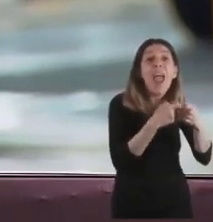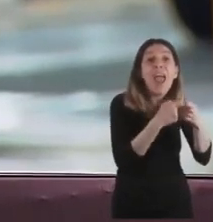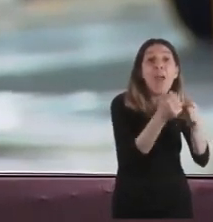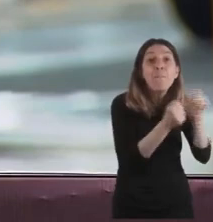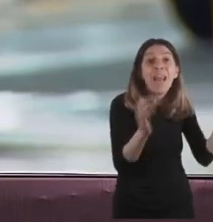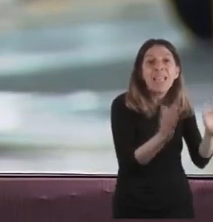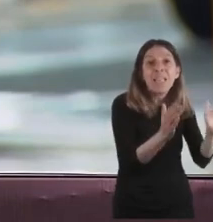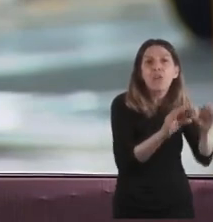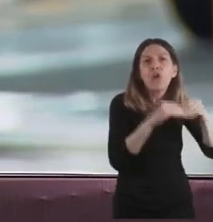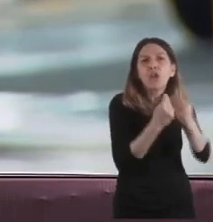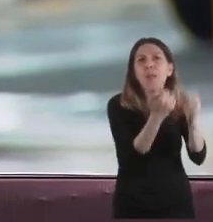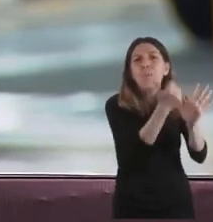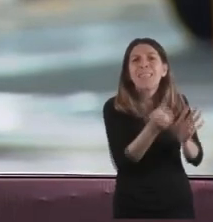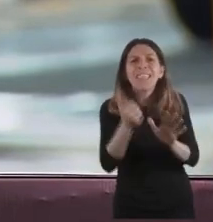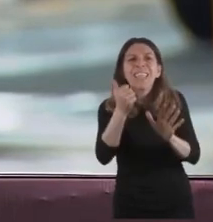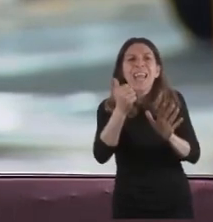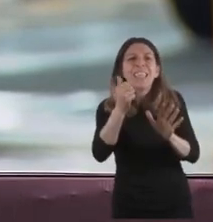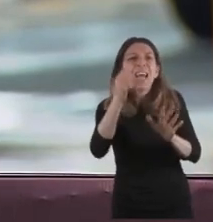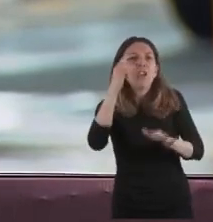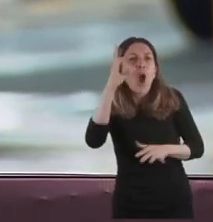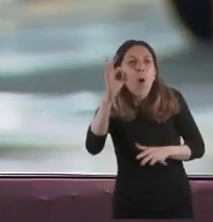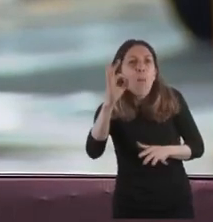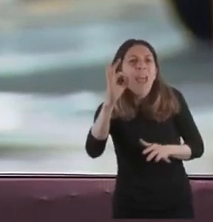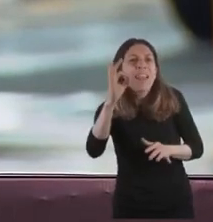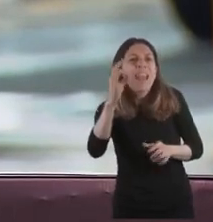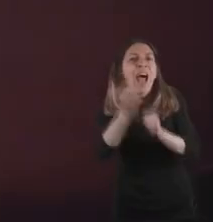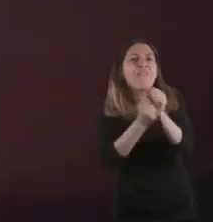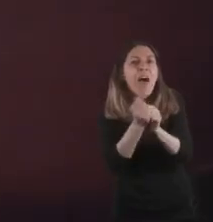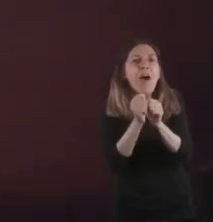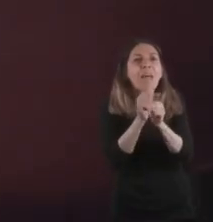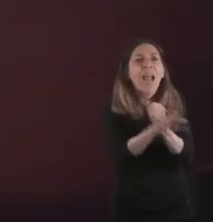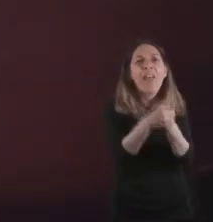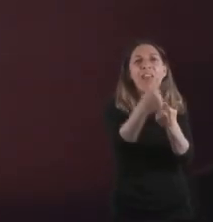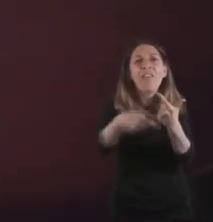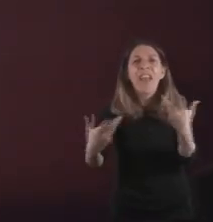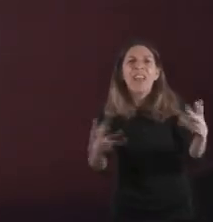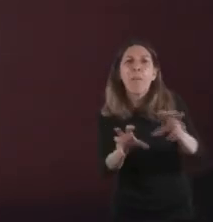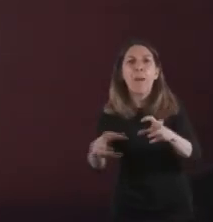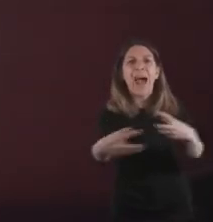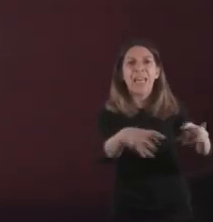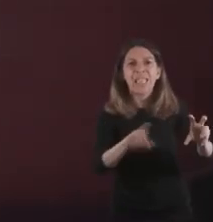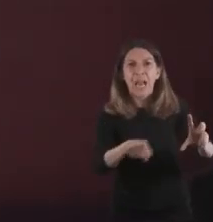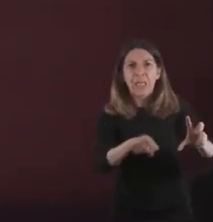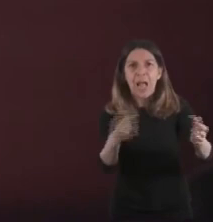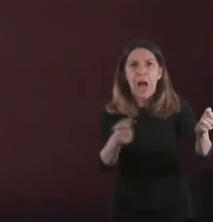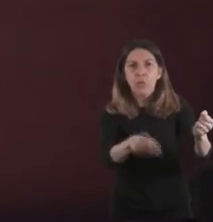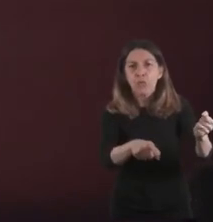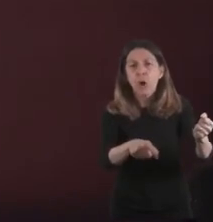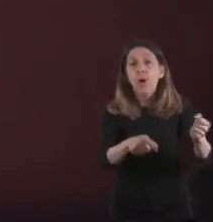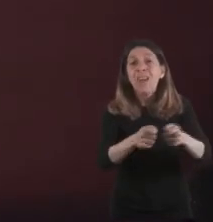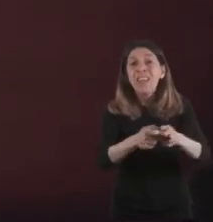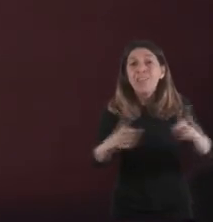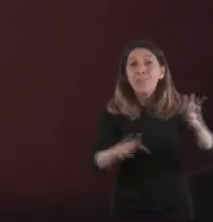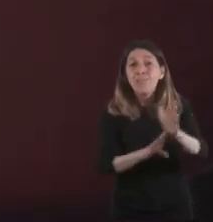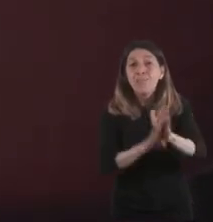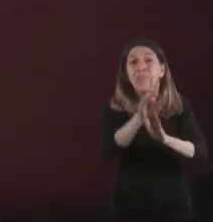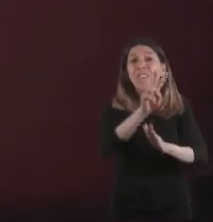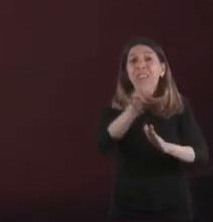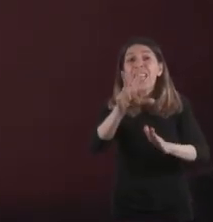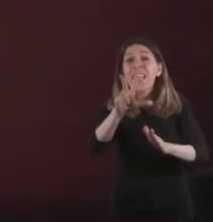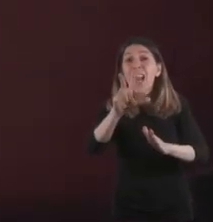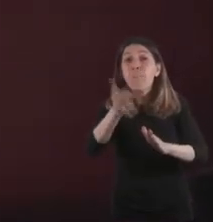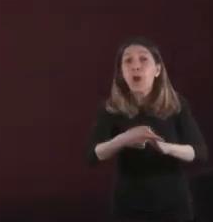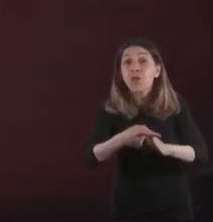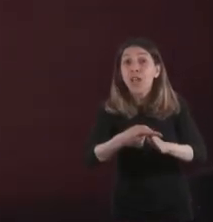más de 690 pymes autopartistas, habrá crecido 23% en empleo en